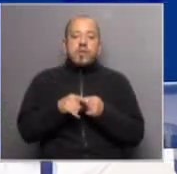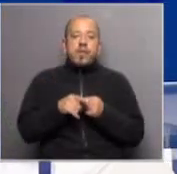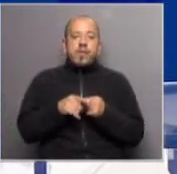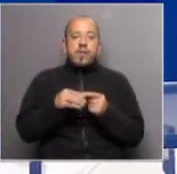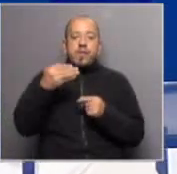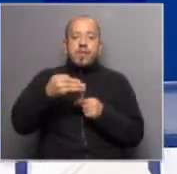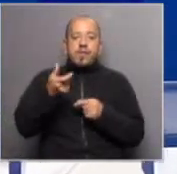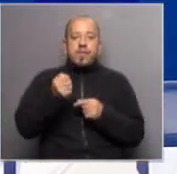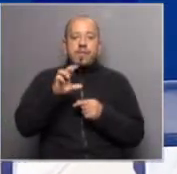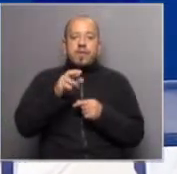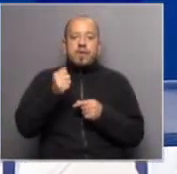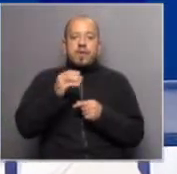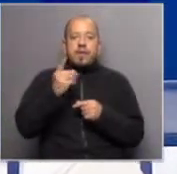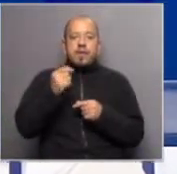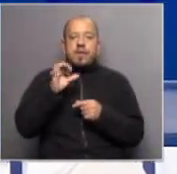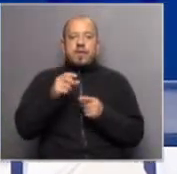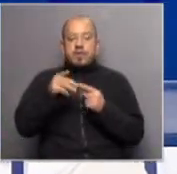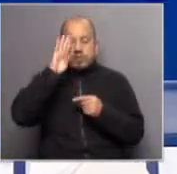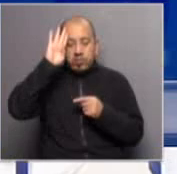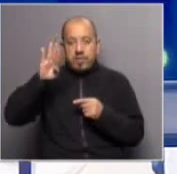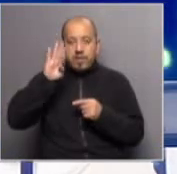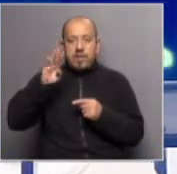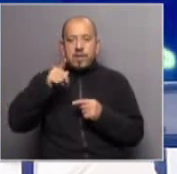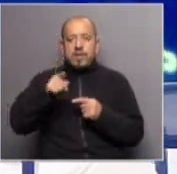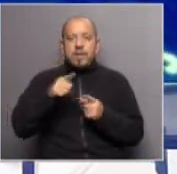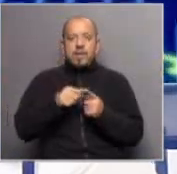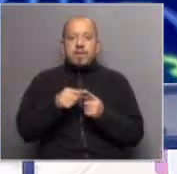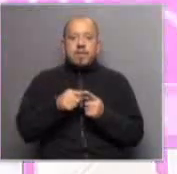Barradas ya había muerto y le hace un homenaje que se cuenta